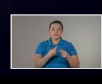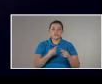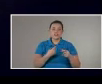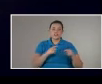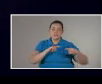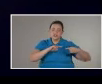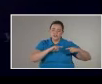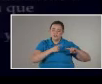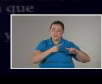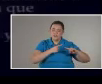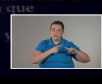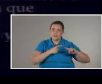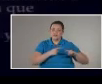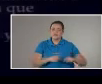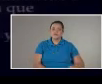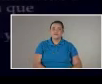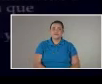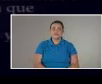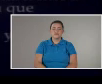duelo.